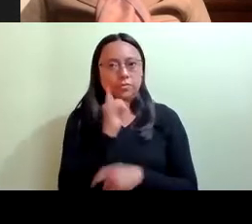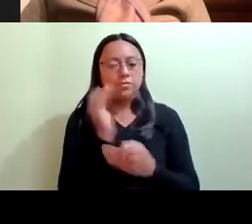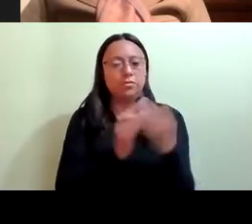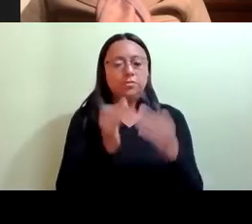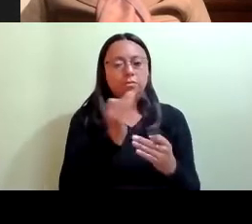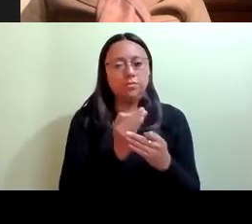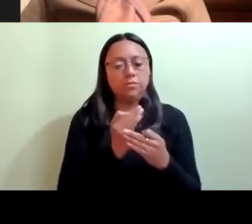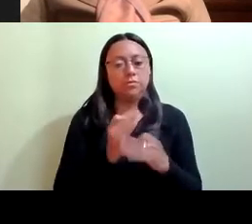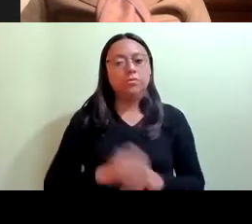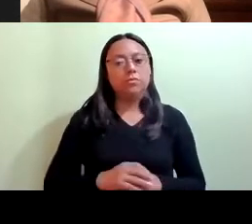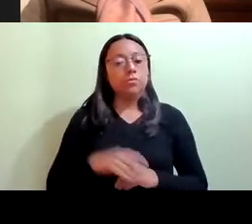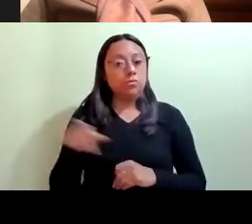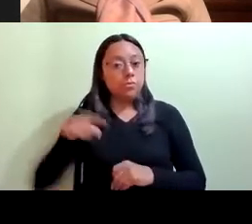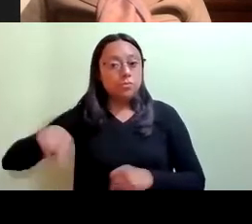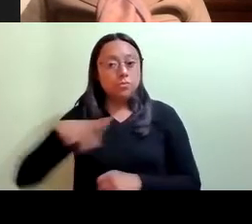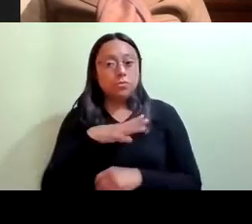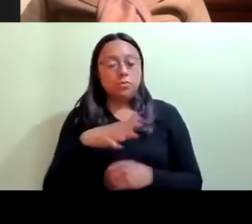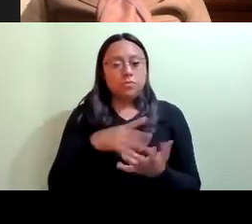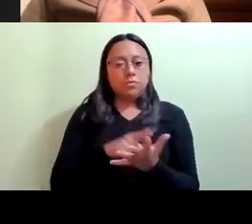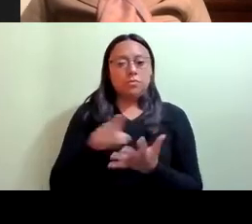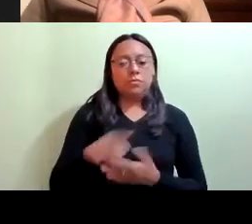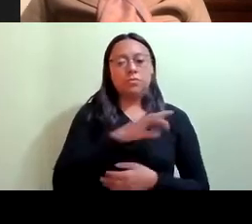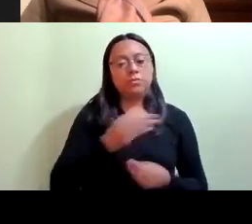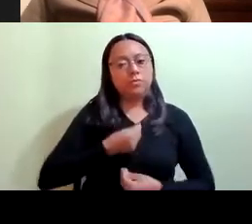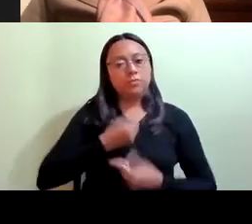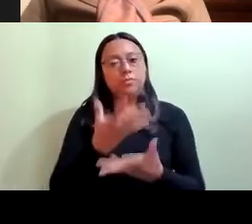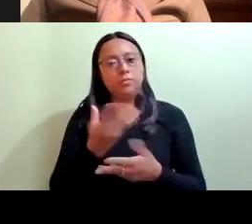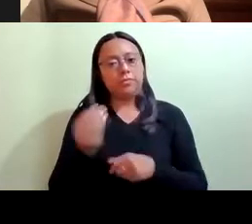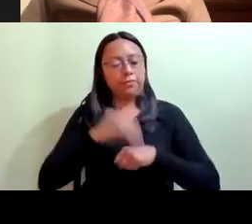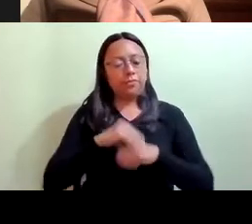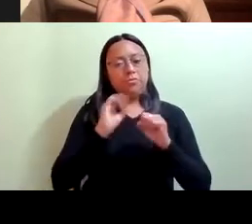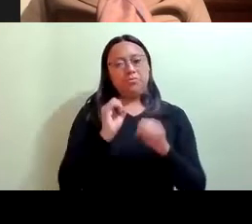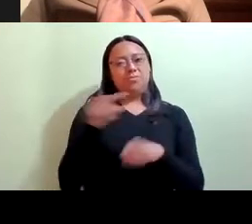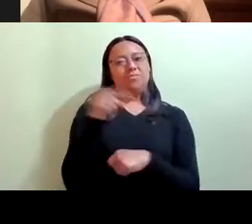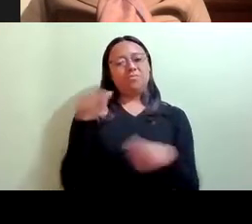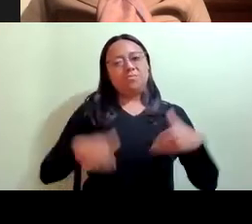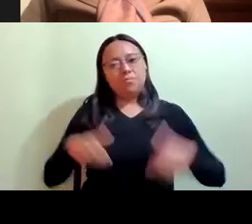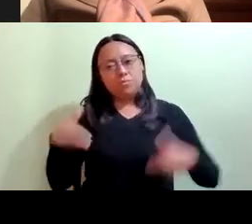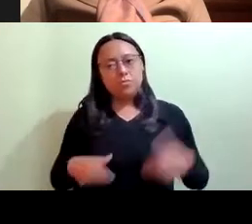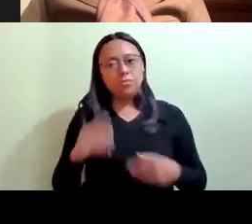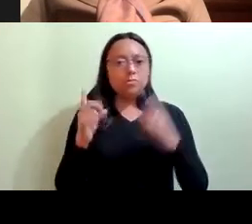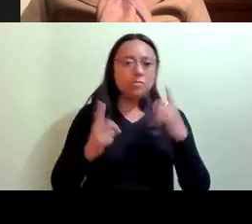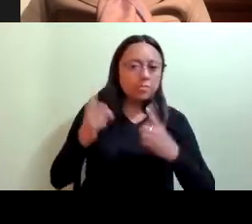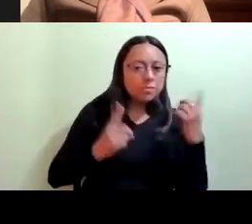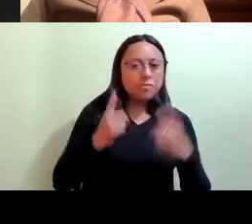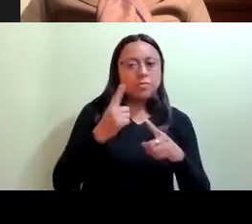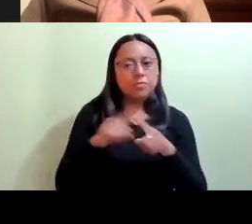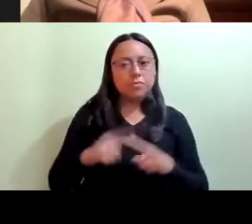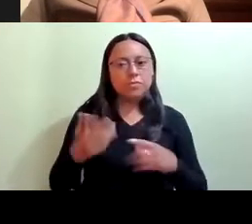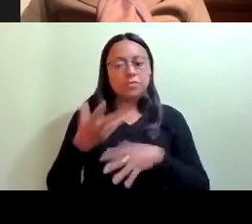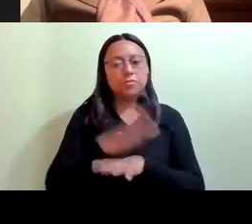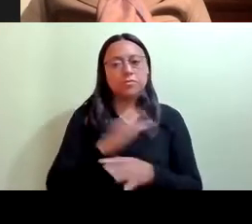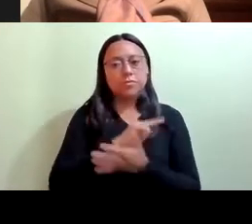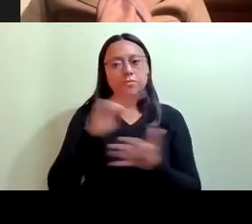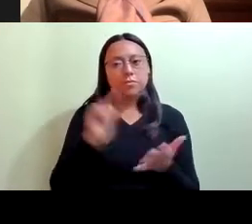derecho de poder manifestar su adición o su inconformidad o sus dudas sobre las leyes que se están en